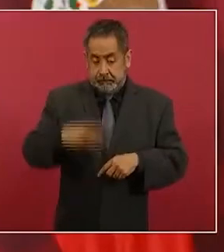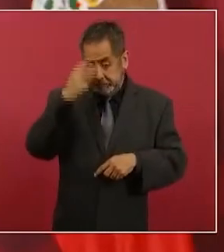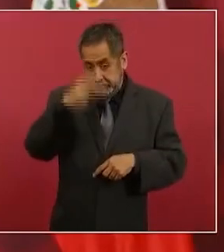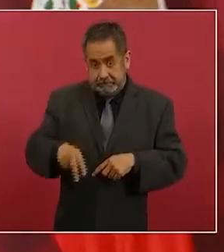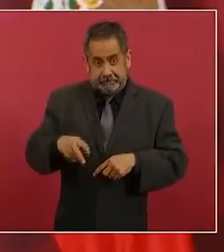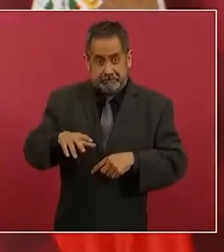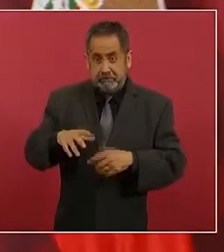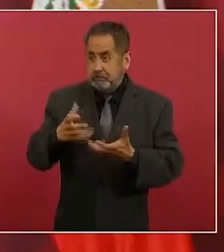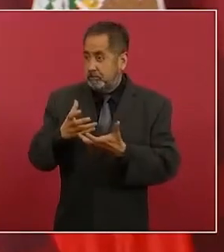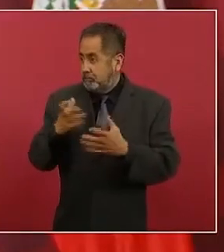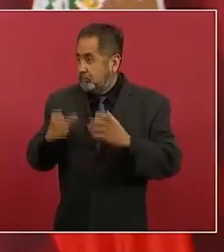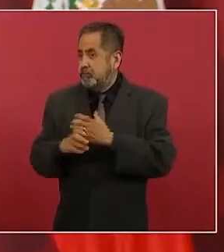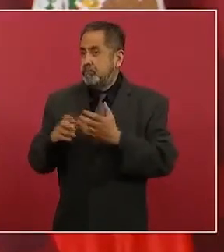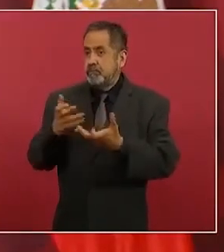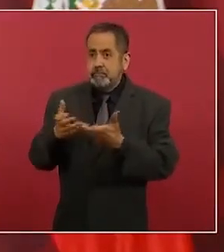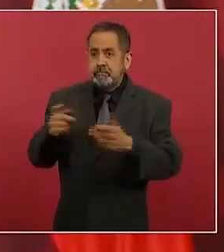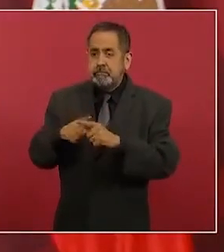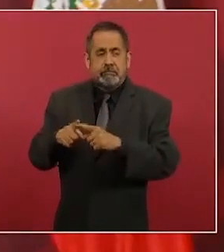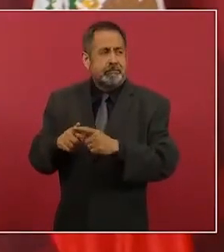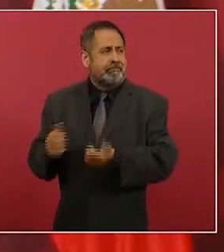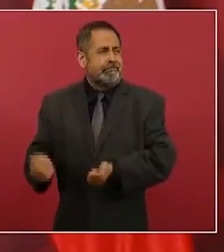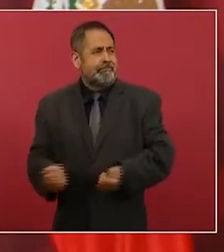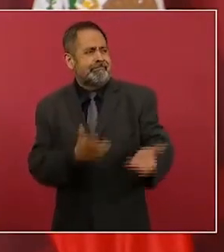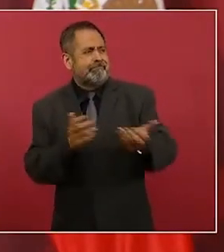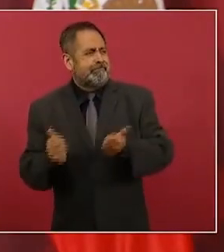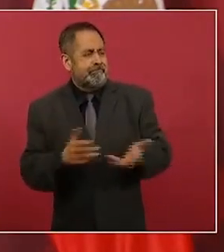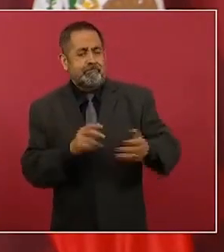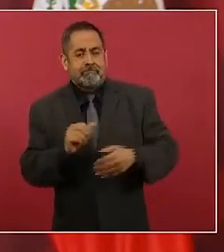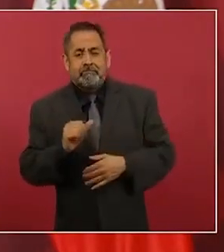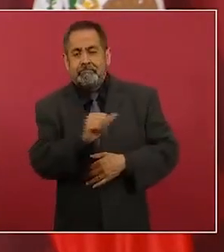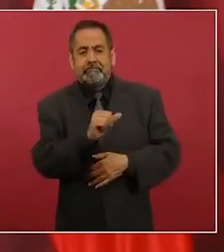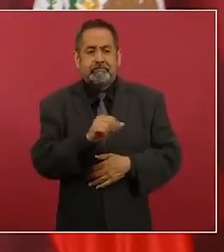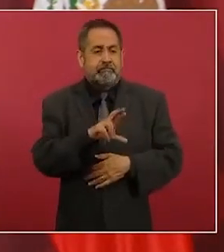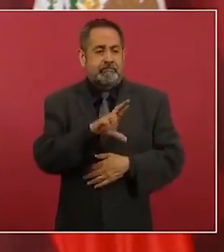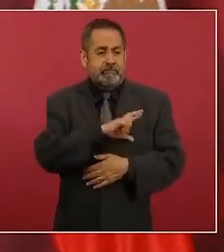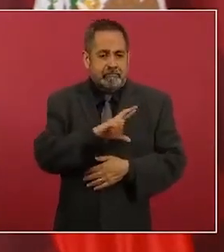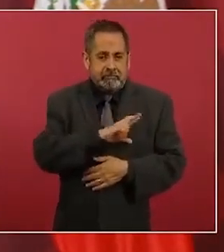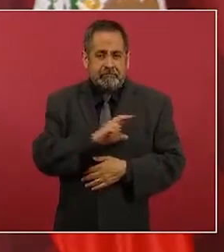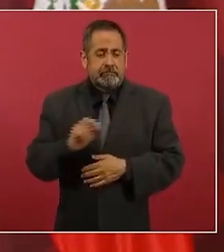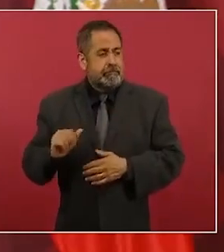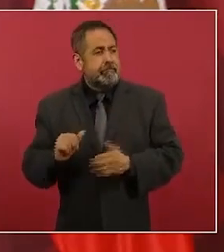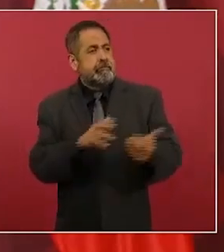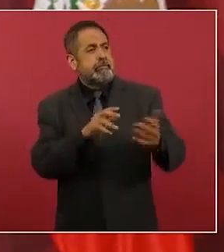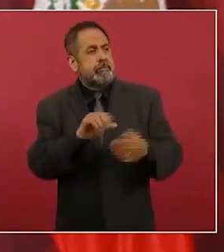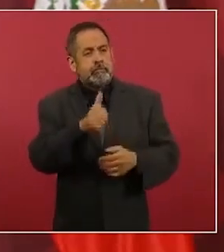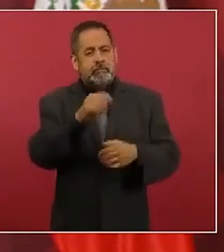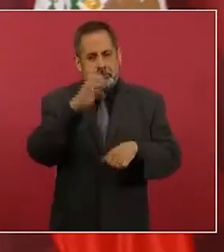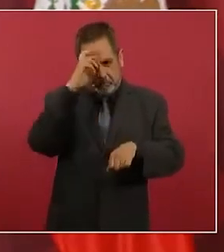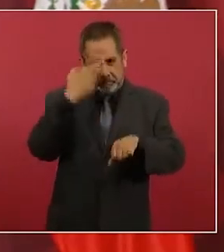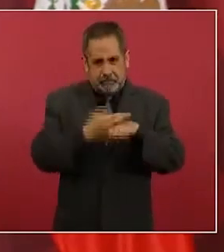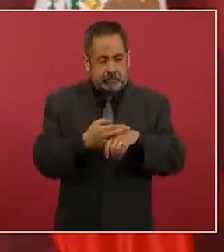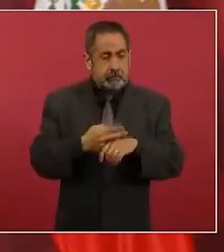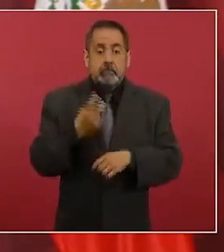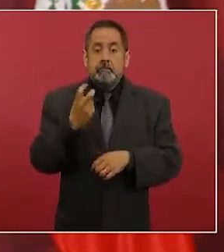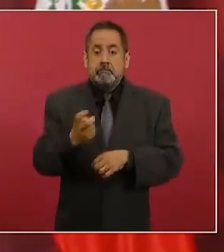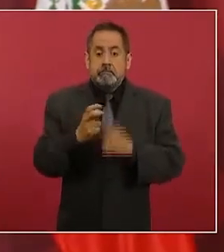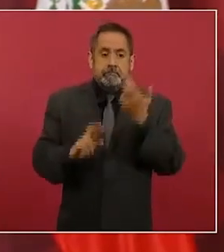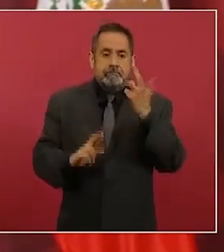nación a particulares y a extranjeros. Por eso fue la